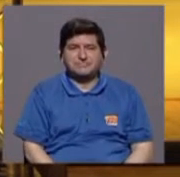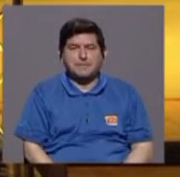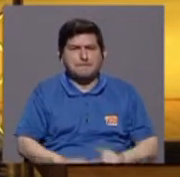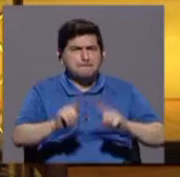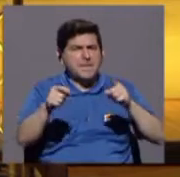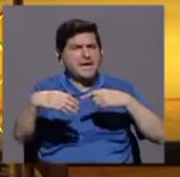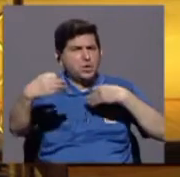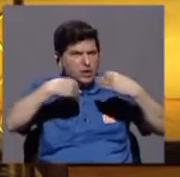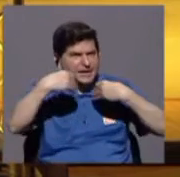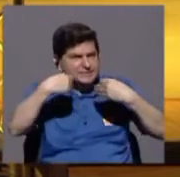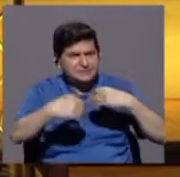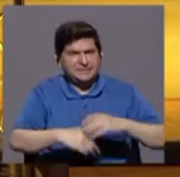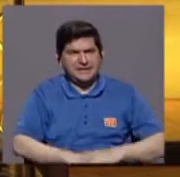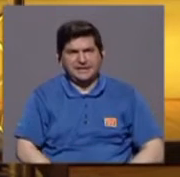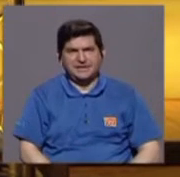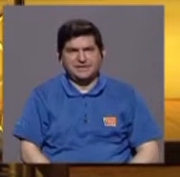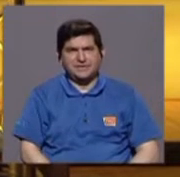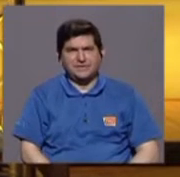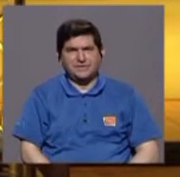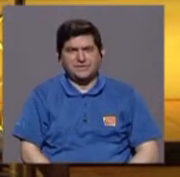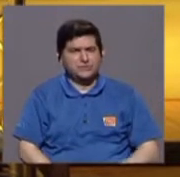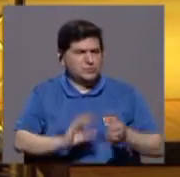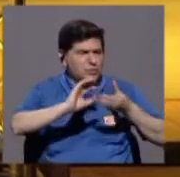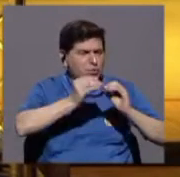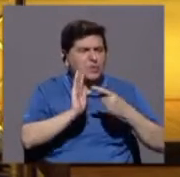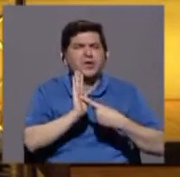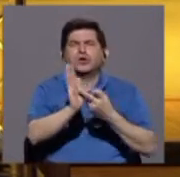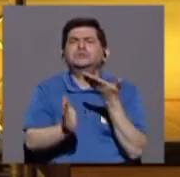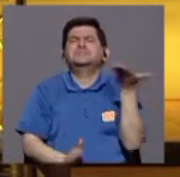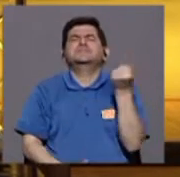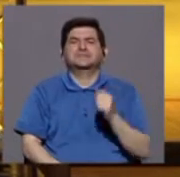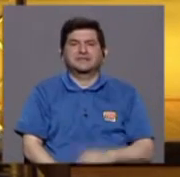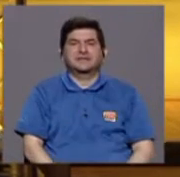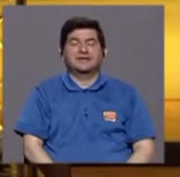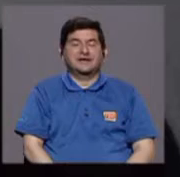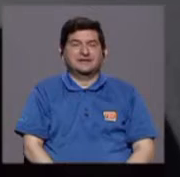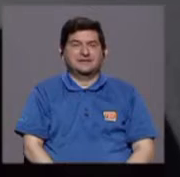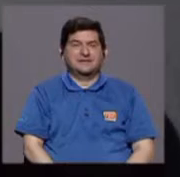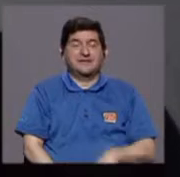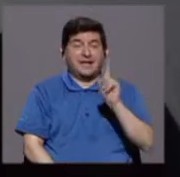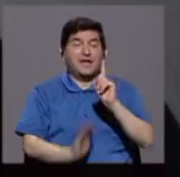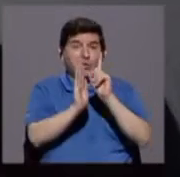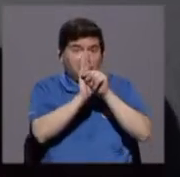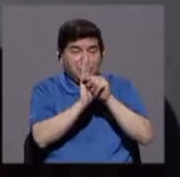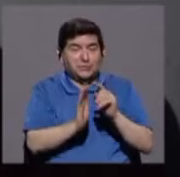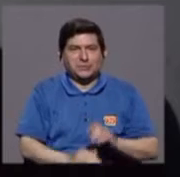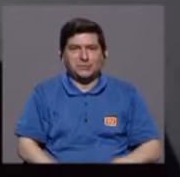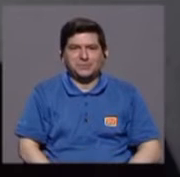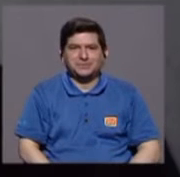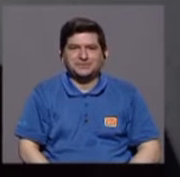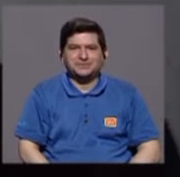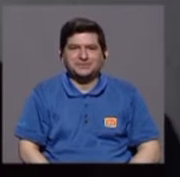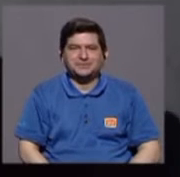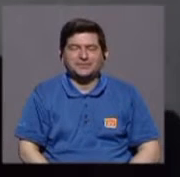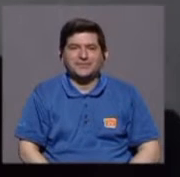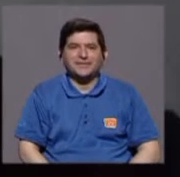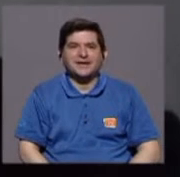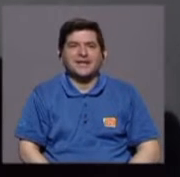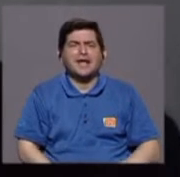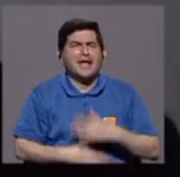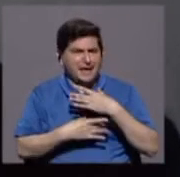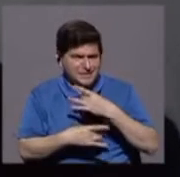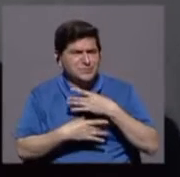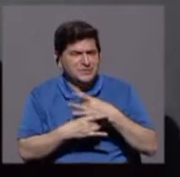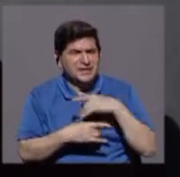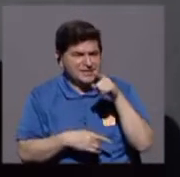pero cuéntanos qué te dicen tus datos. Ahí surgen y nos queda un minuto para eso. Hay, por ejemplo,